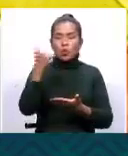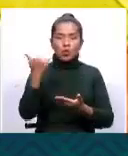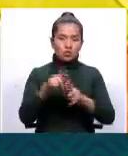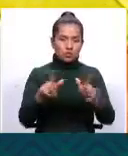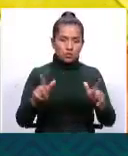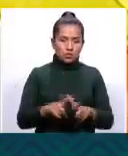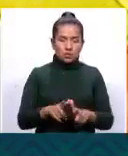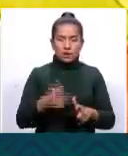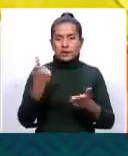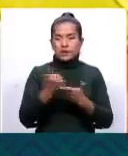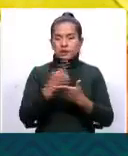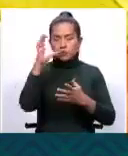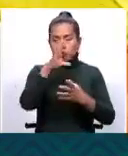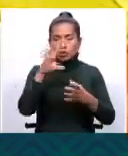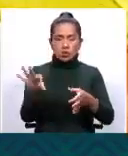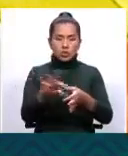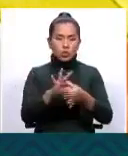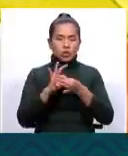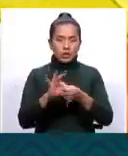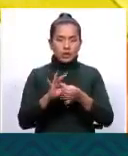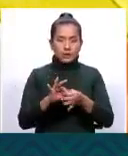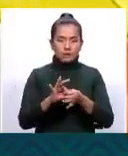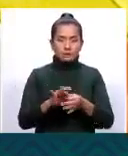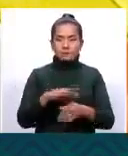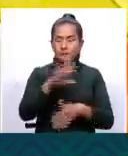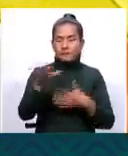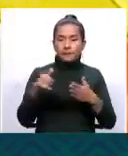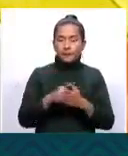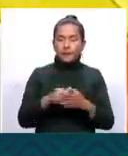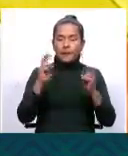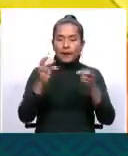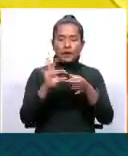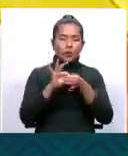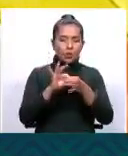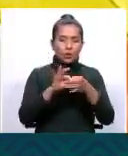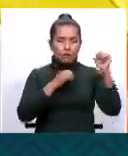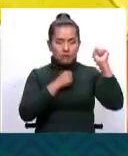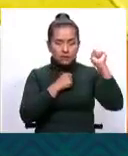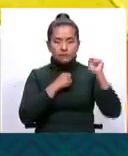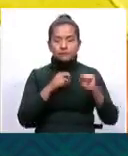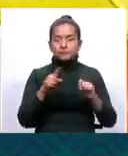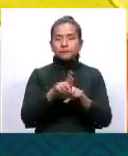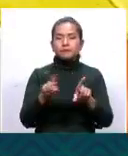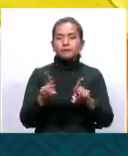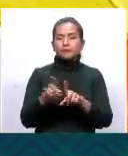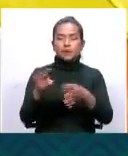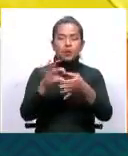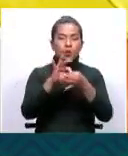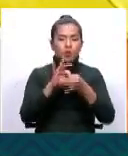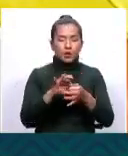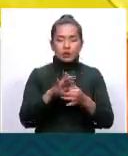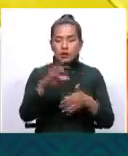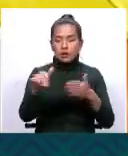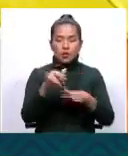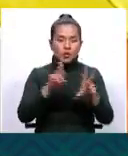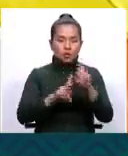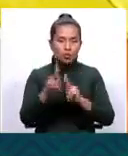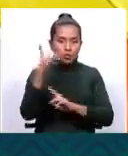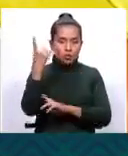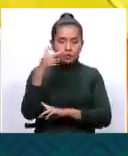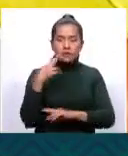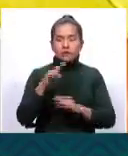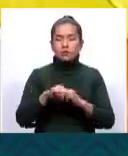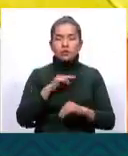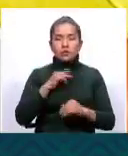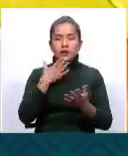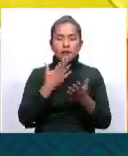por supuesto, la unidad de nuestro instrumento político, la unidad del pueblo boliviano ha sido lo que nos ha